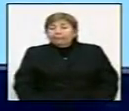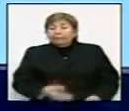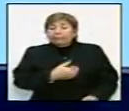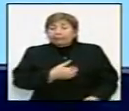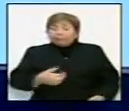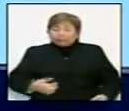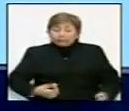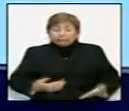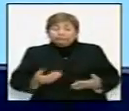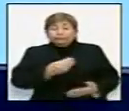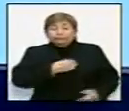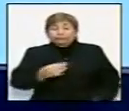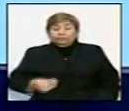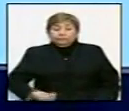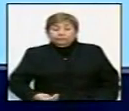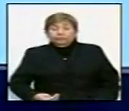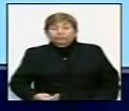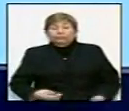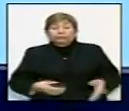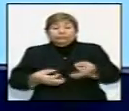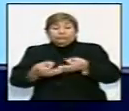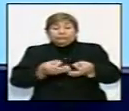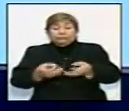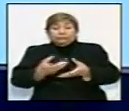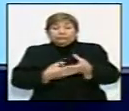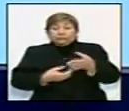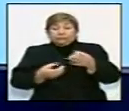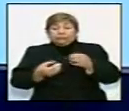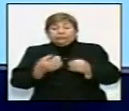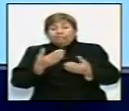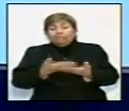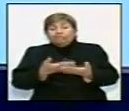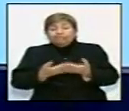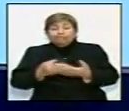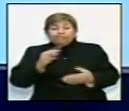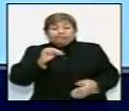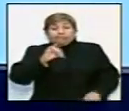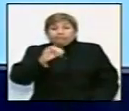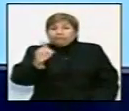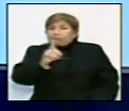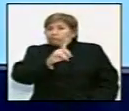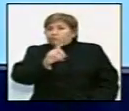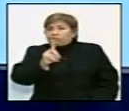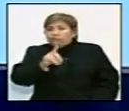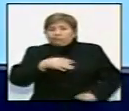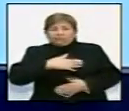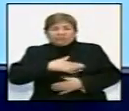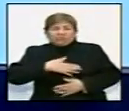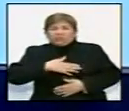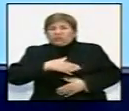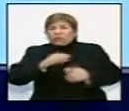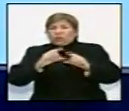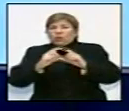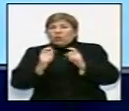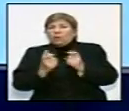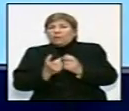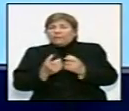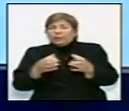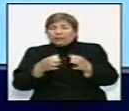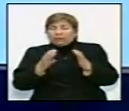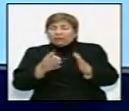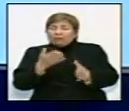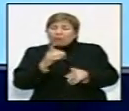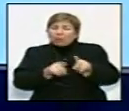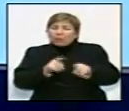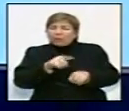La presentación de los ministros de Economía y Energía y Minas ante el Pleno del miércoles no satisfizo a un grupo de congresistas. Algunos